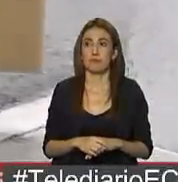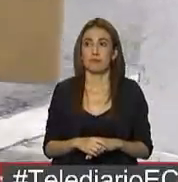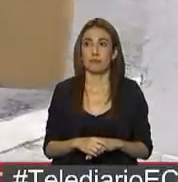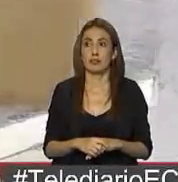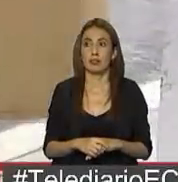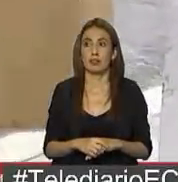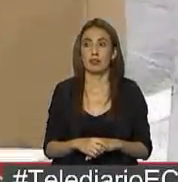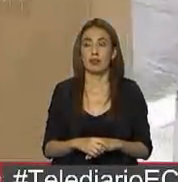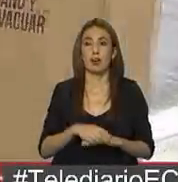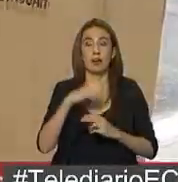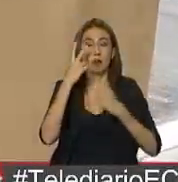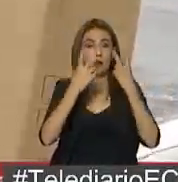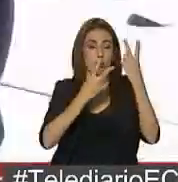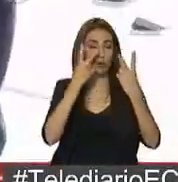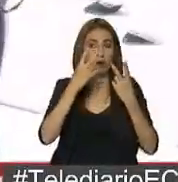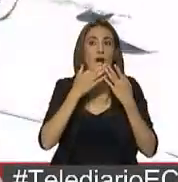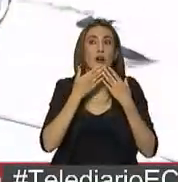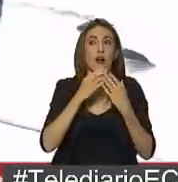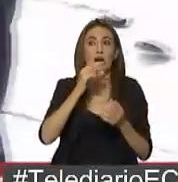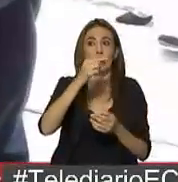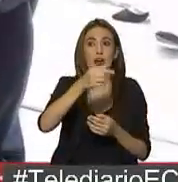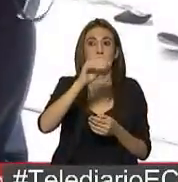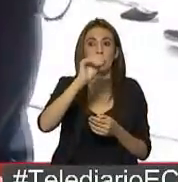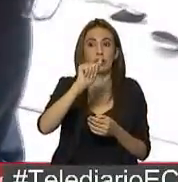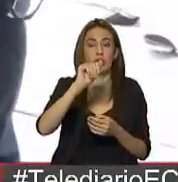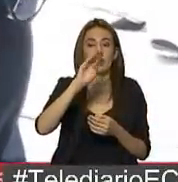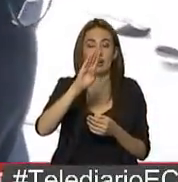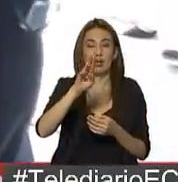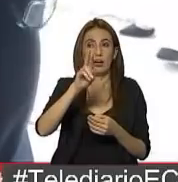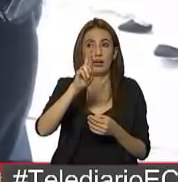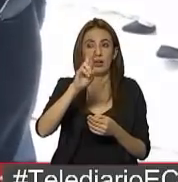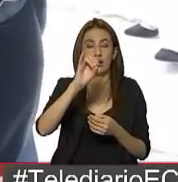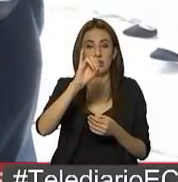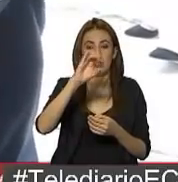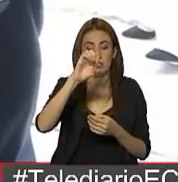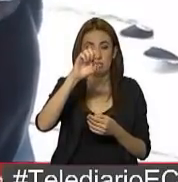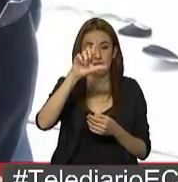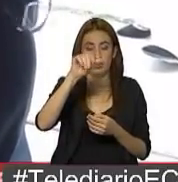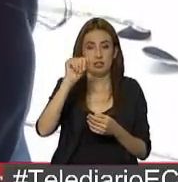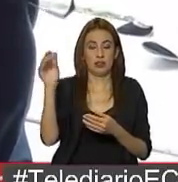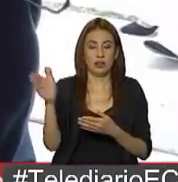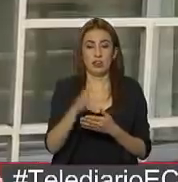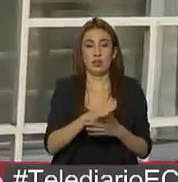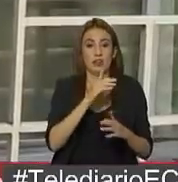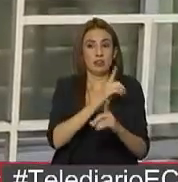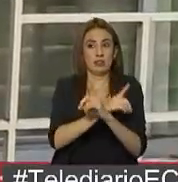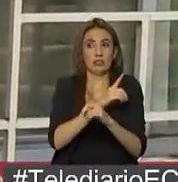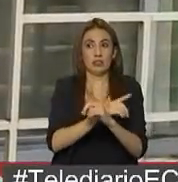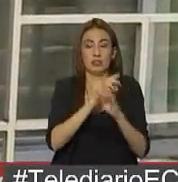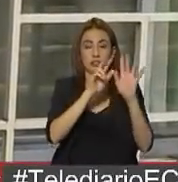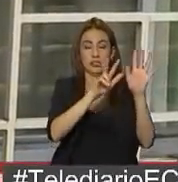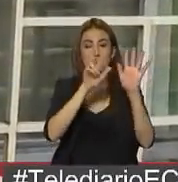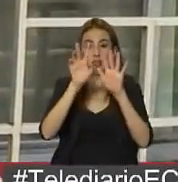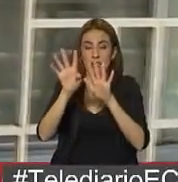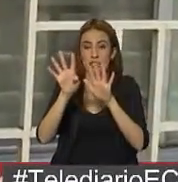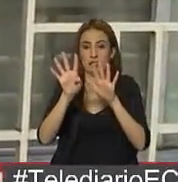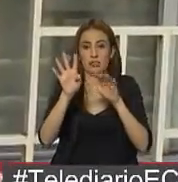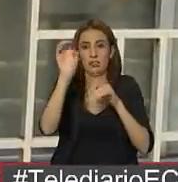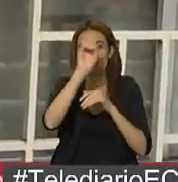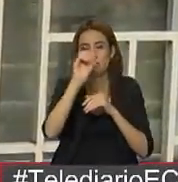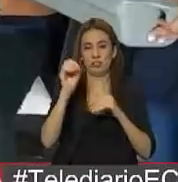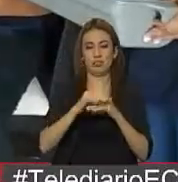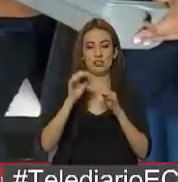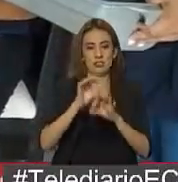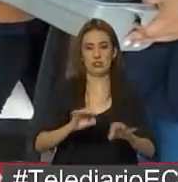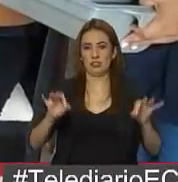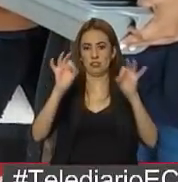Visitaron el domicilio de Gabriela Quiñaluisa. Su hija tiene parálisis cerebral que registra una discapacidad del 89%. Ella destaca